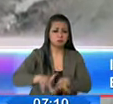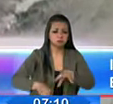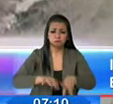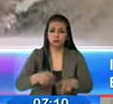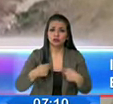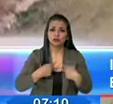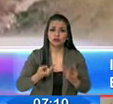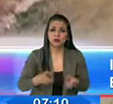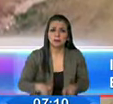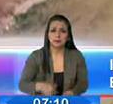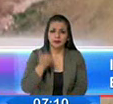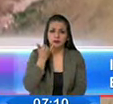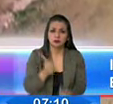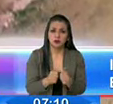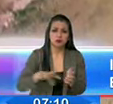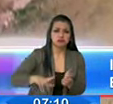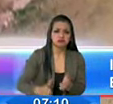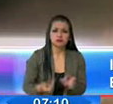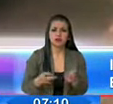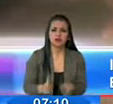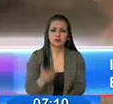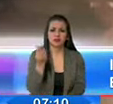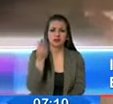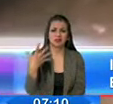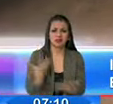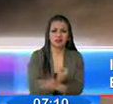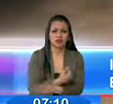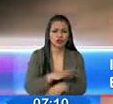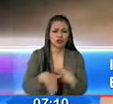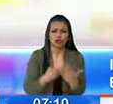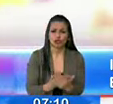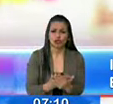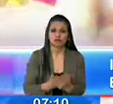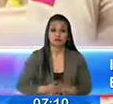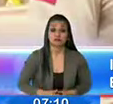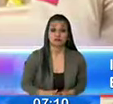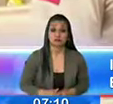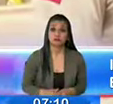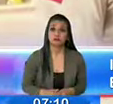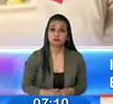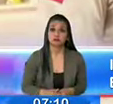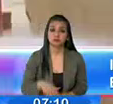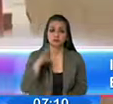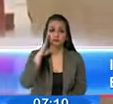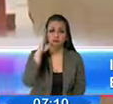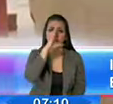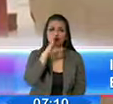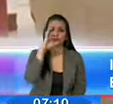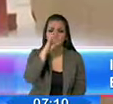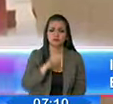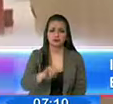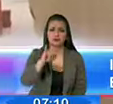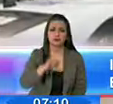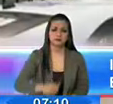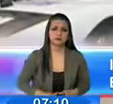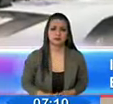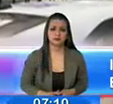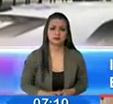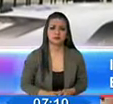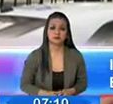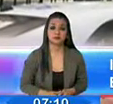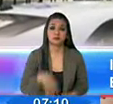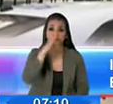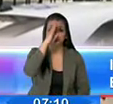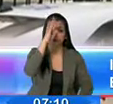yo fui una de ellas víctimas que se me llevaron el teléfono, se me llevaron plata. La policía está tras la pista de los involucrados. La Policía